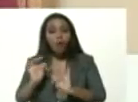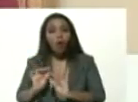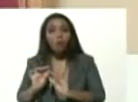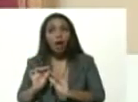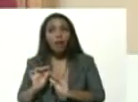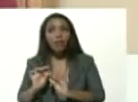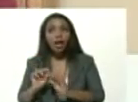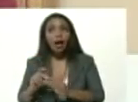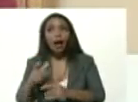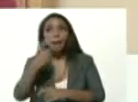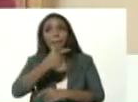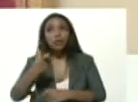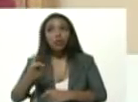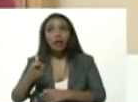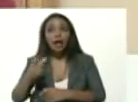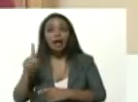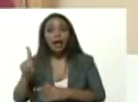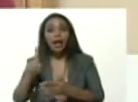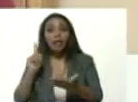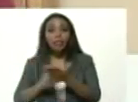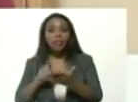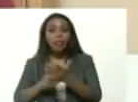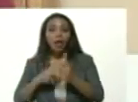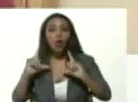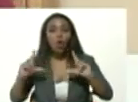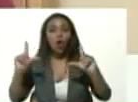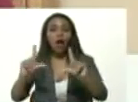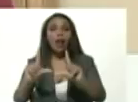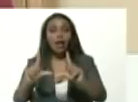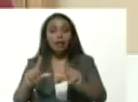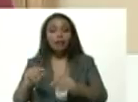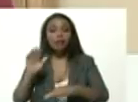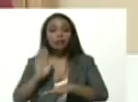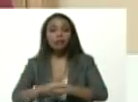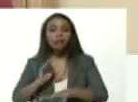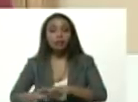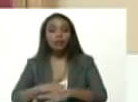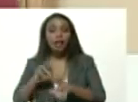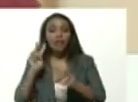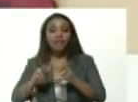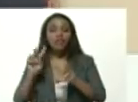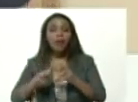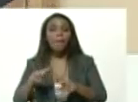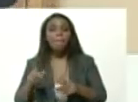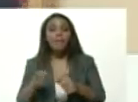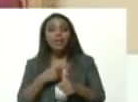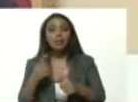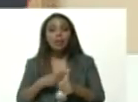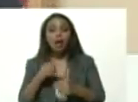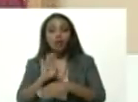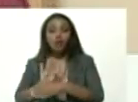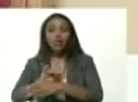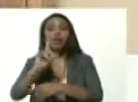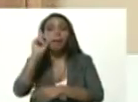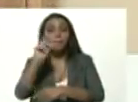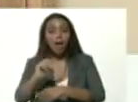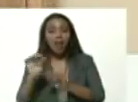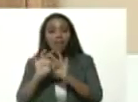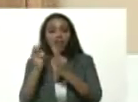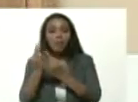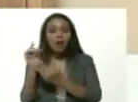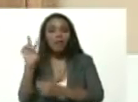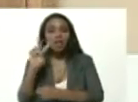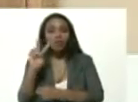a las personas que arriendan su local. Y en el caso de la vivienda principal también queda protegida la familia